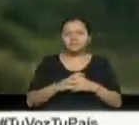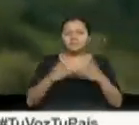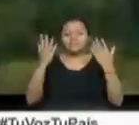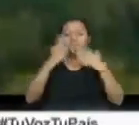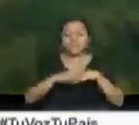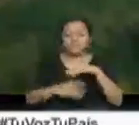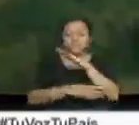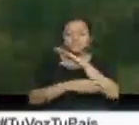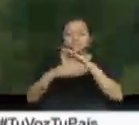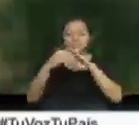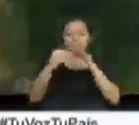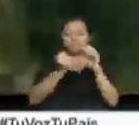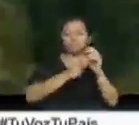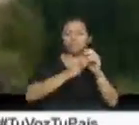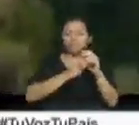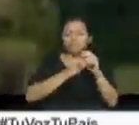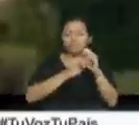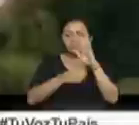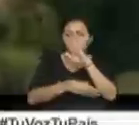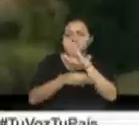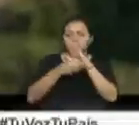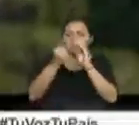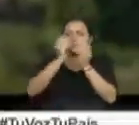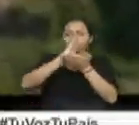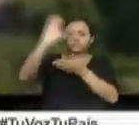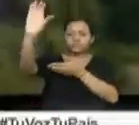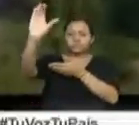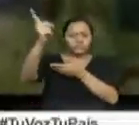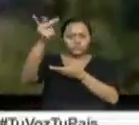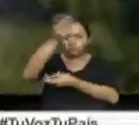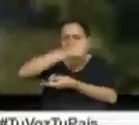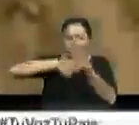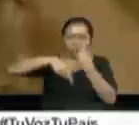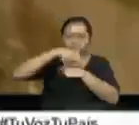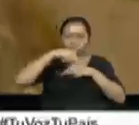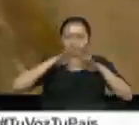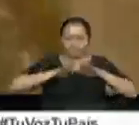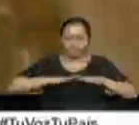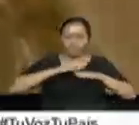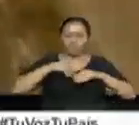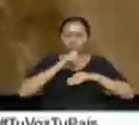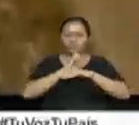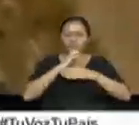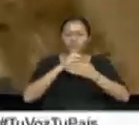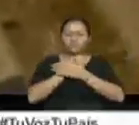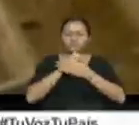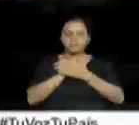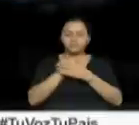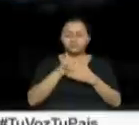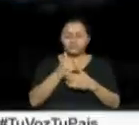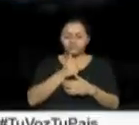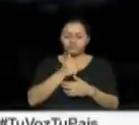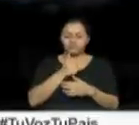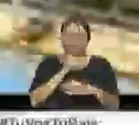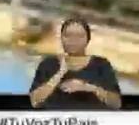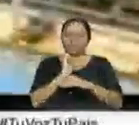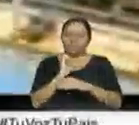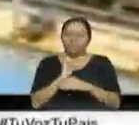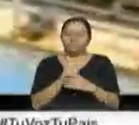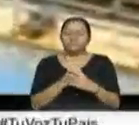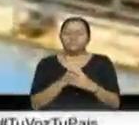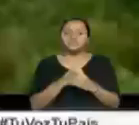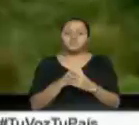el saqueo de las transnacionales petroleras. El 99% de las ganancias extraordinarias que obtenían las